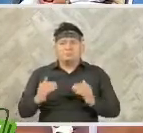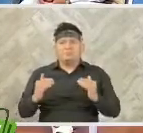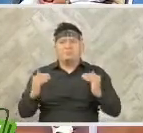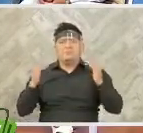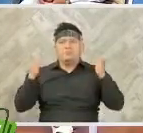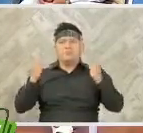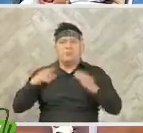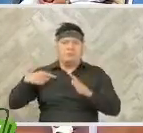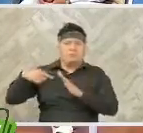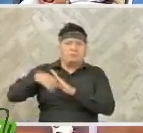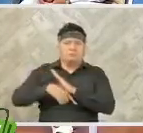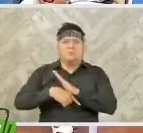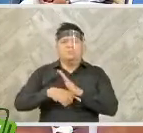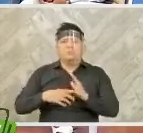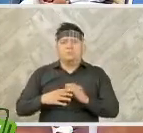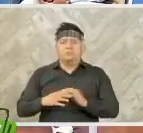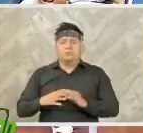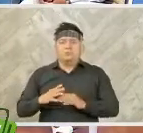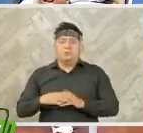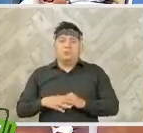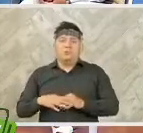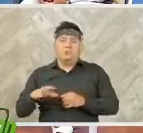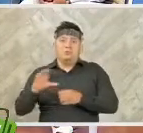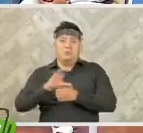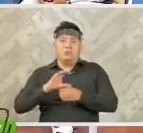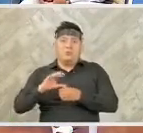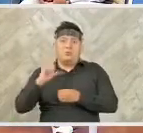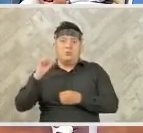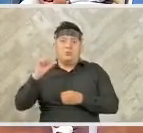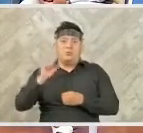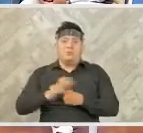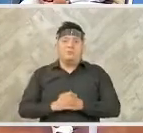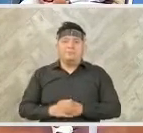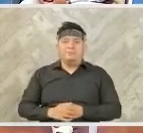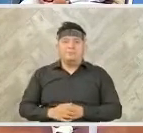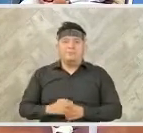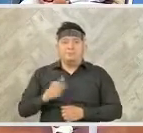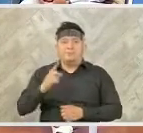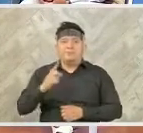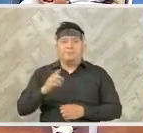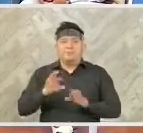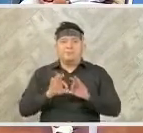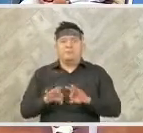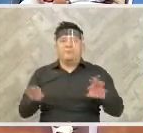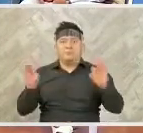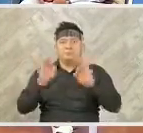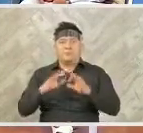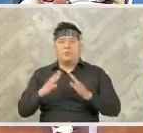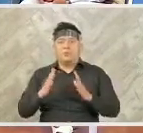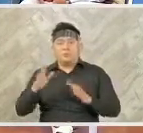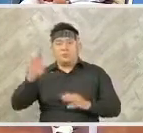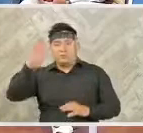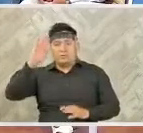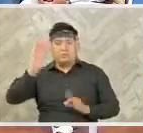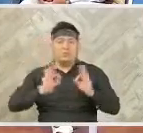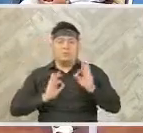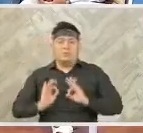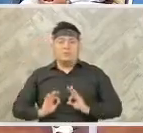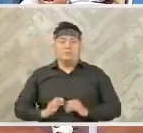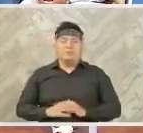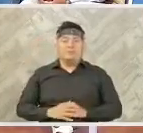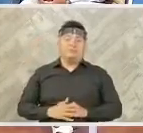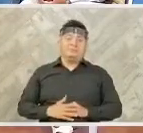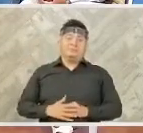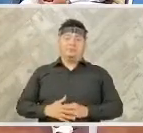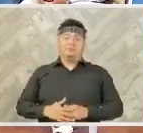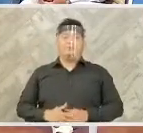complejidad en la ciudad de San José de Cúcuta. Pero aquí la presencia también por parte de la fuerza pública es indispensable, las diferentes especialidades, no